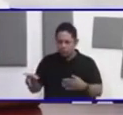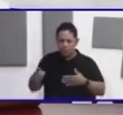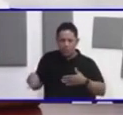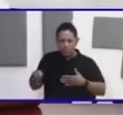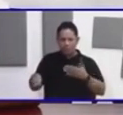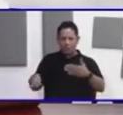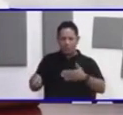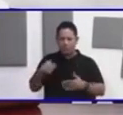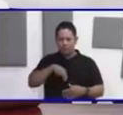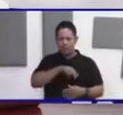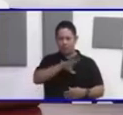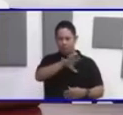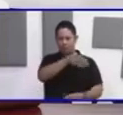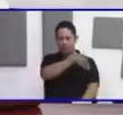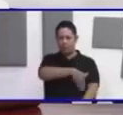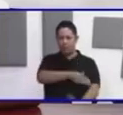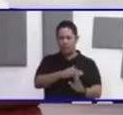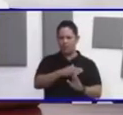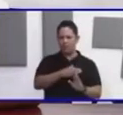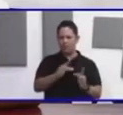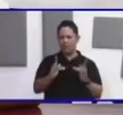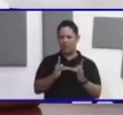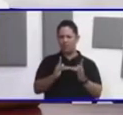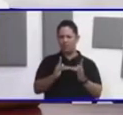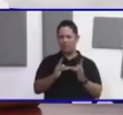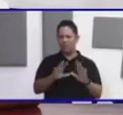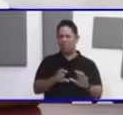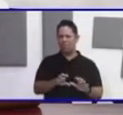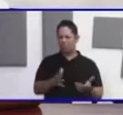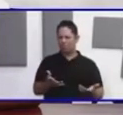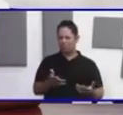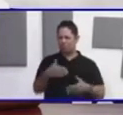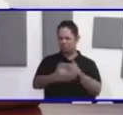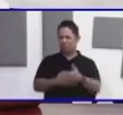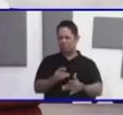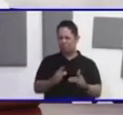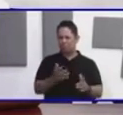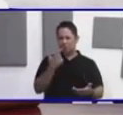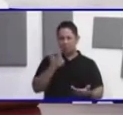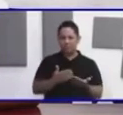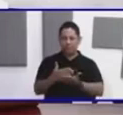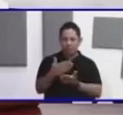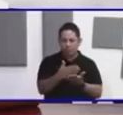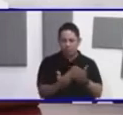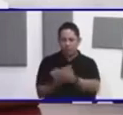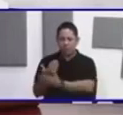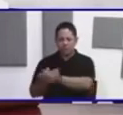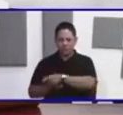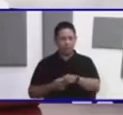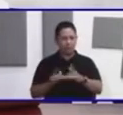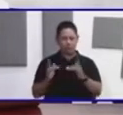por 5 millones y medio, una cama, con unas características como las que ustedes están viendo, y como van a ver, que